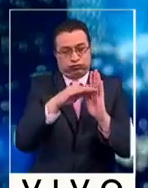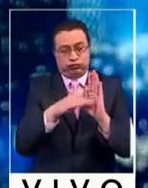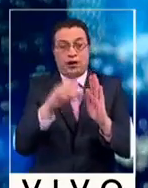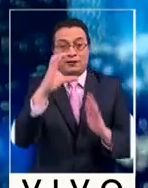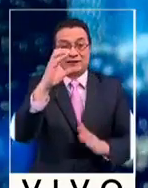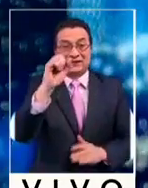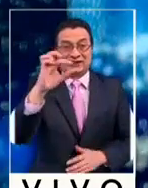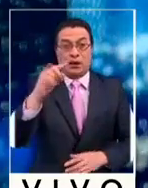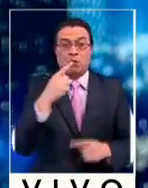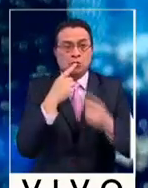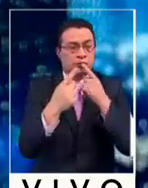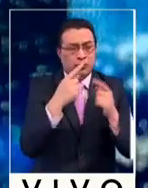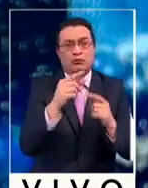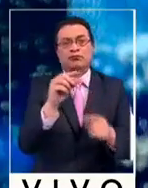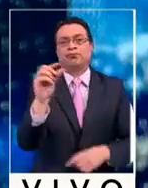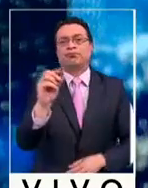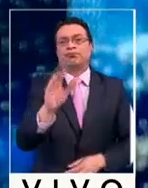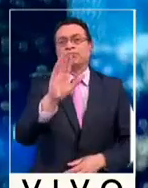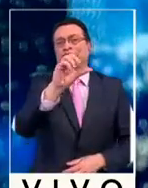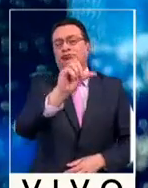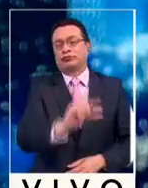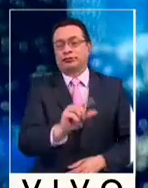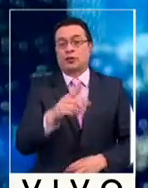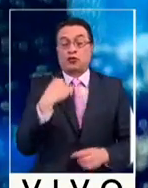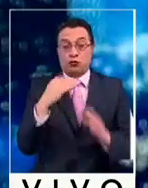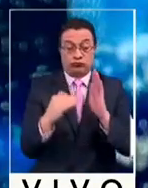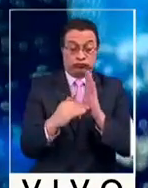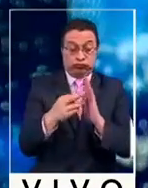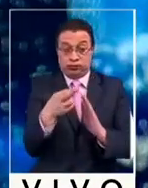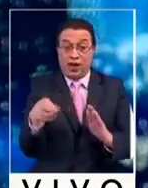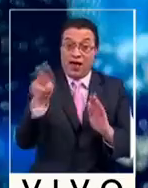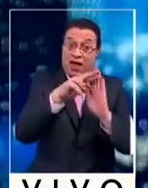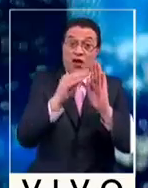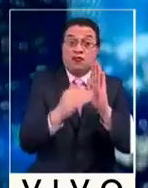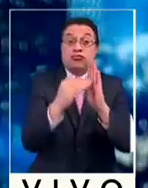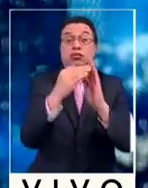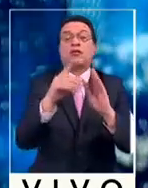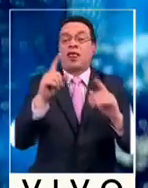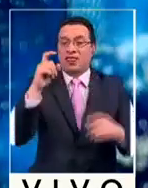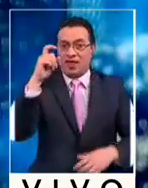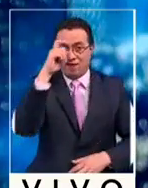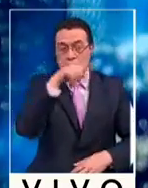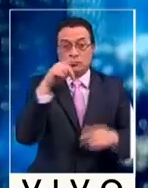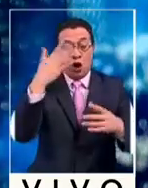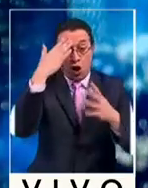conocimos la semana pasada. Algo que quizás tardará en recuperarse, mientras no se pueda dar vuelta a la